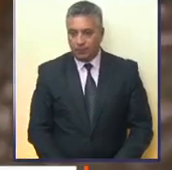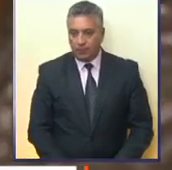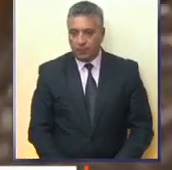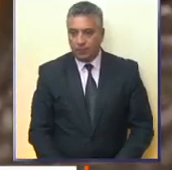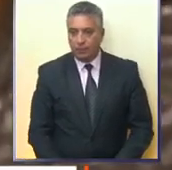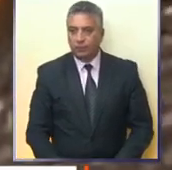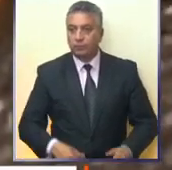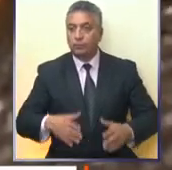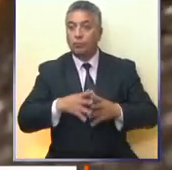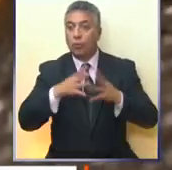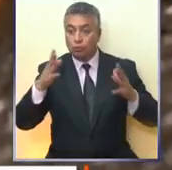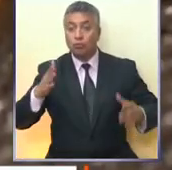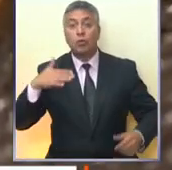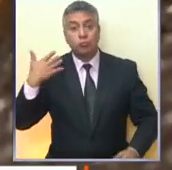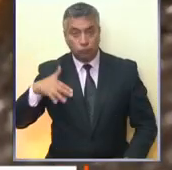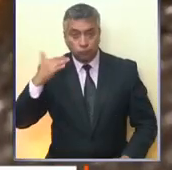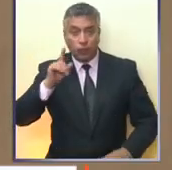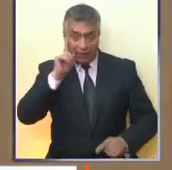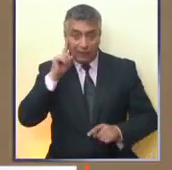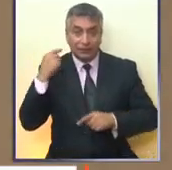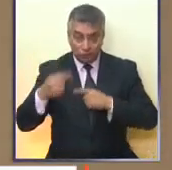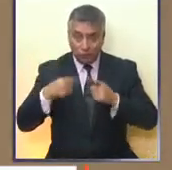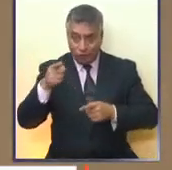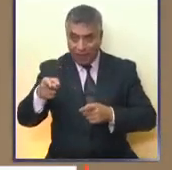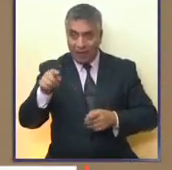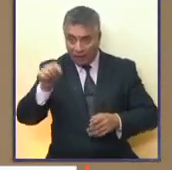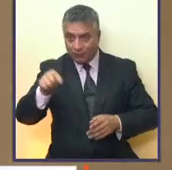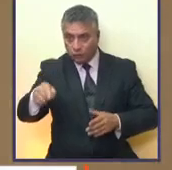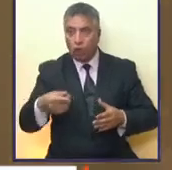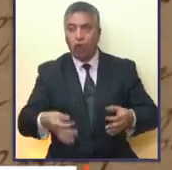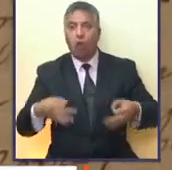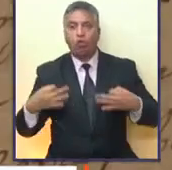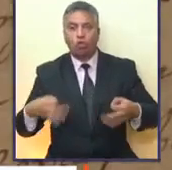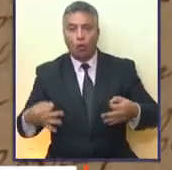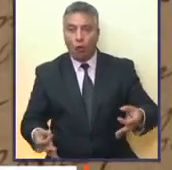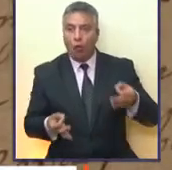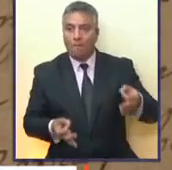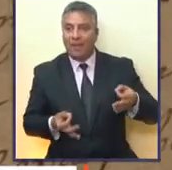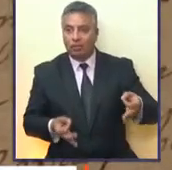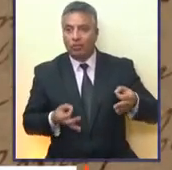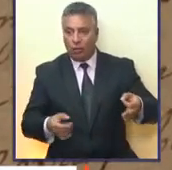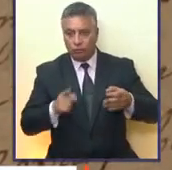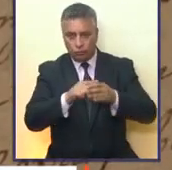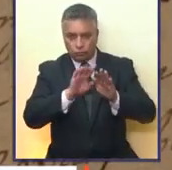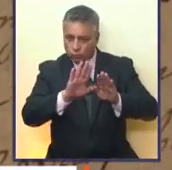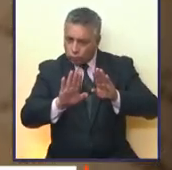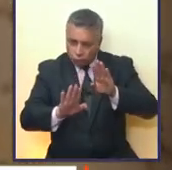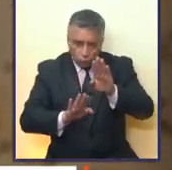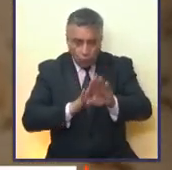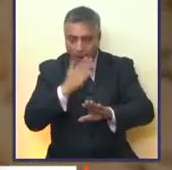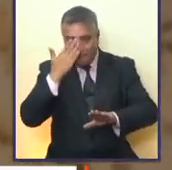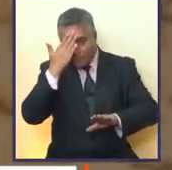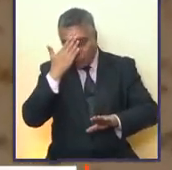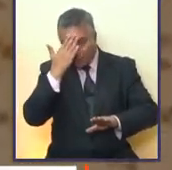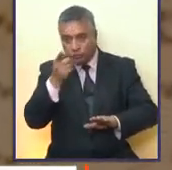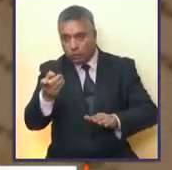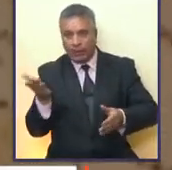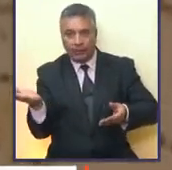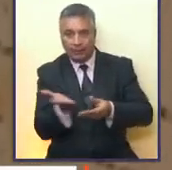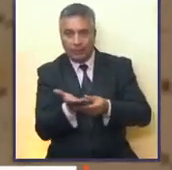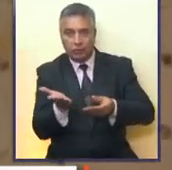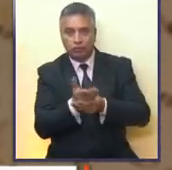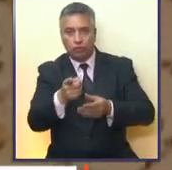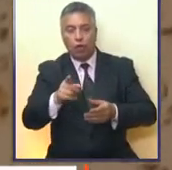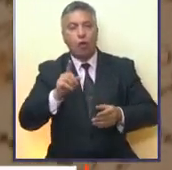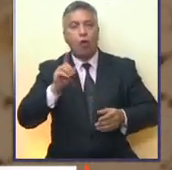De tanta relevancia histórica como aquella bandera, son estos documentos, conservados con máximo celo y preocupación en el depósito del Museo